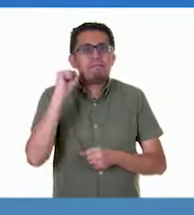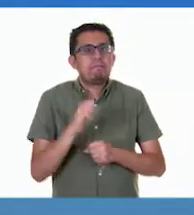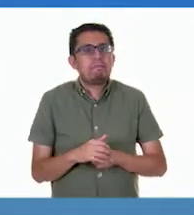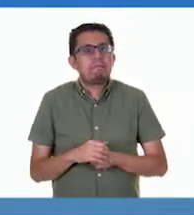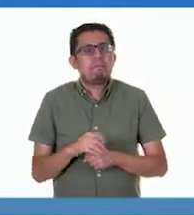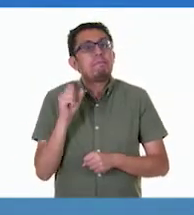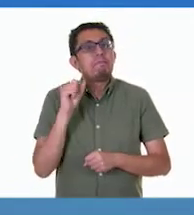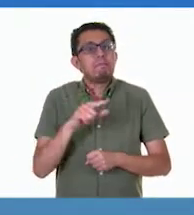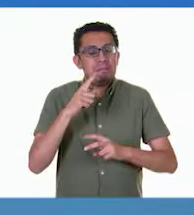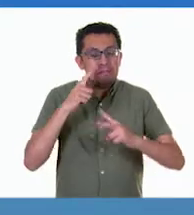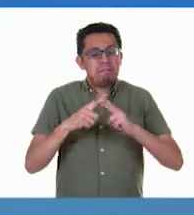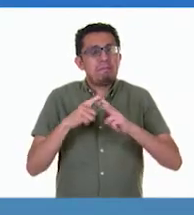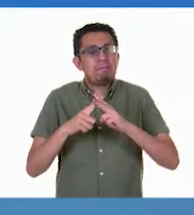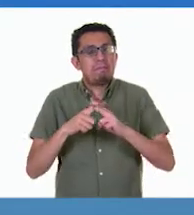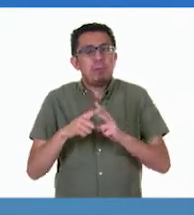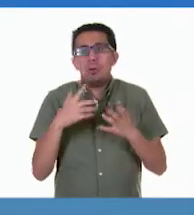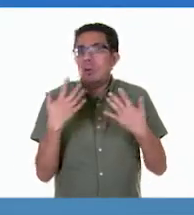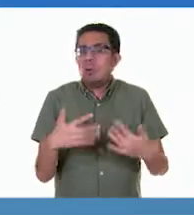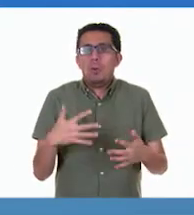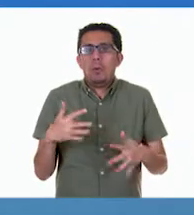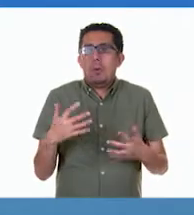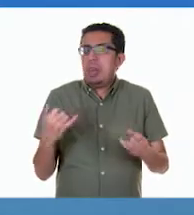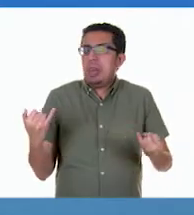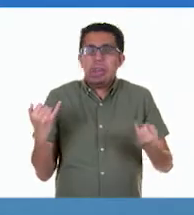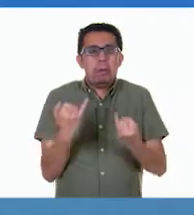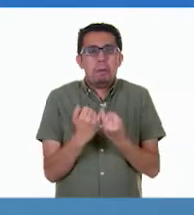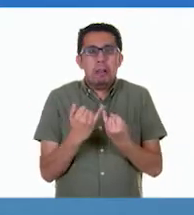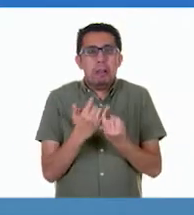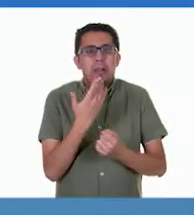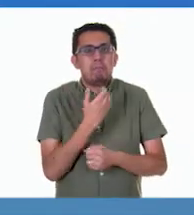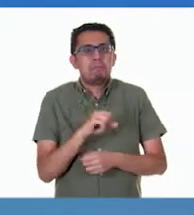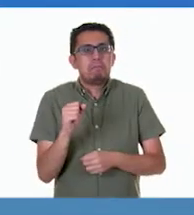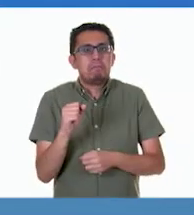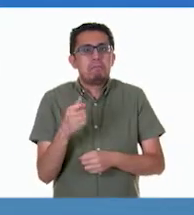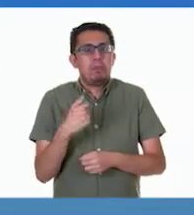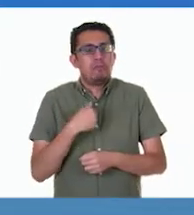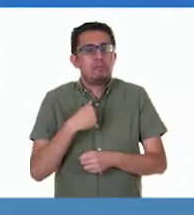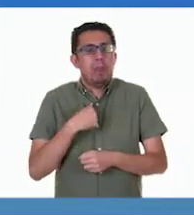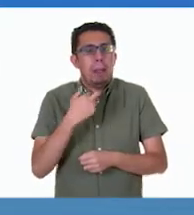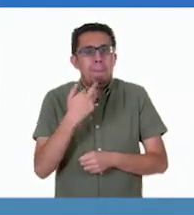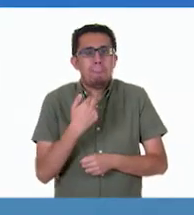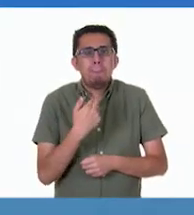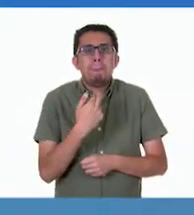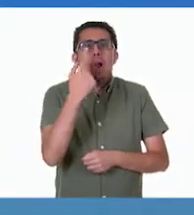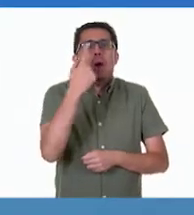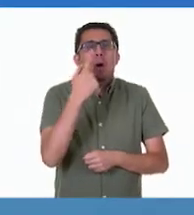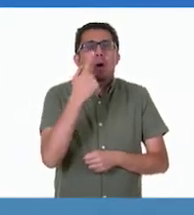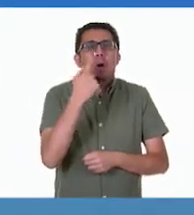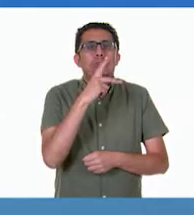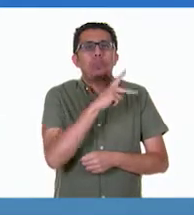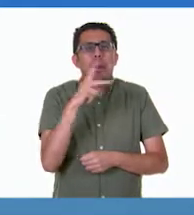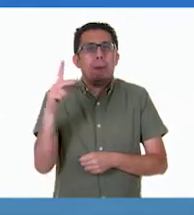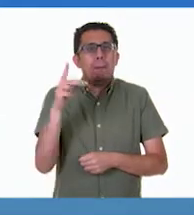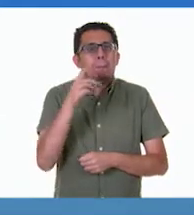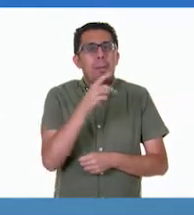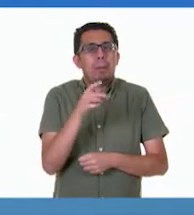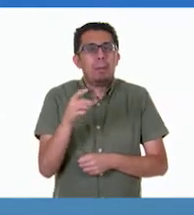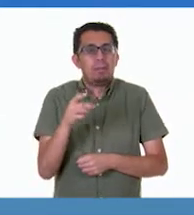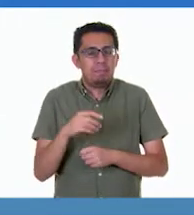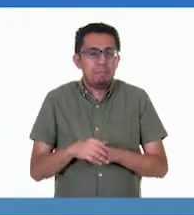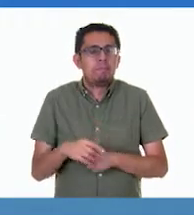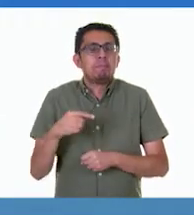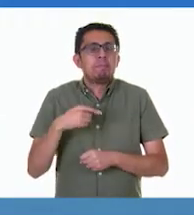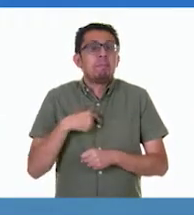Y de las matemáticas, ni se diga, porque soy el mejor de los mejores. O sea, sé el